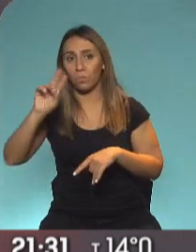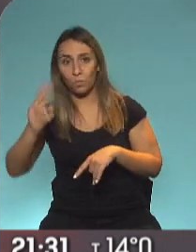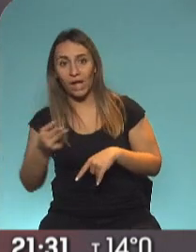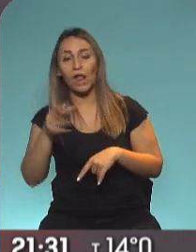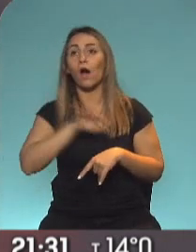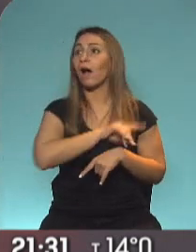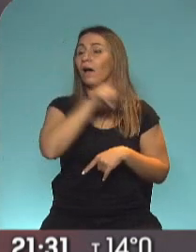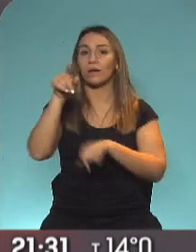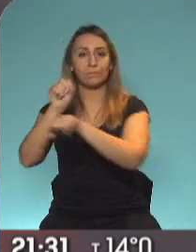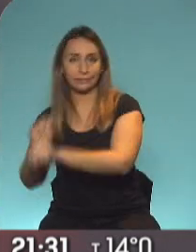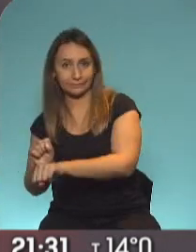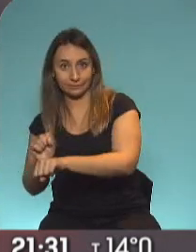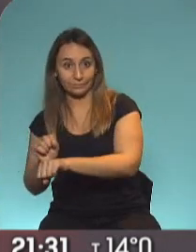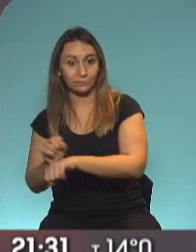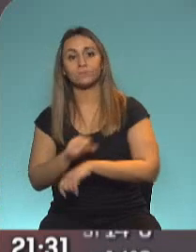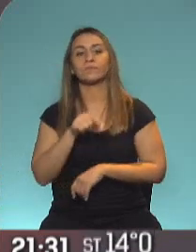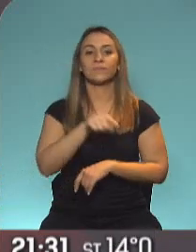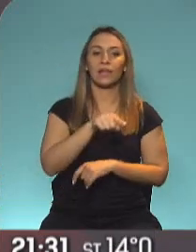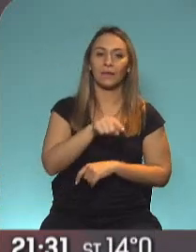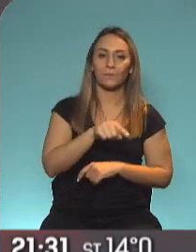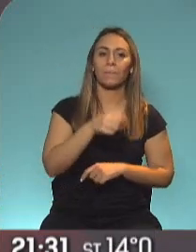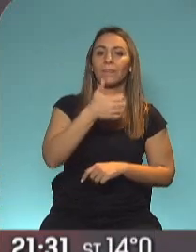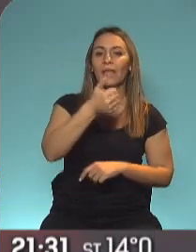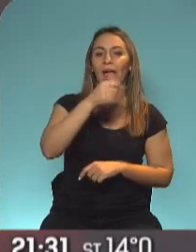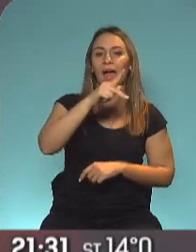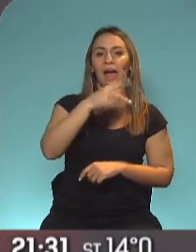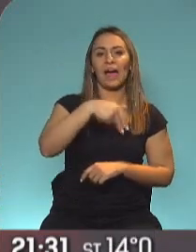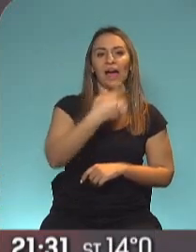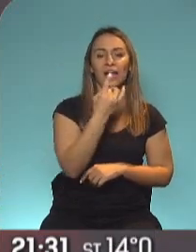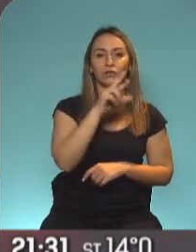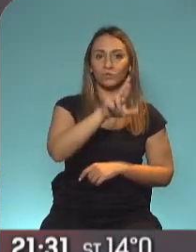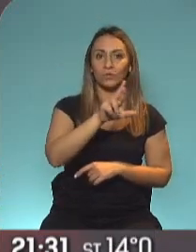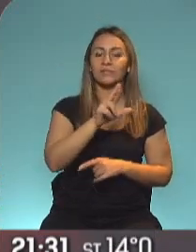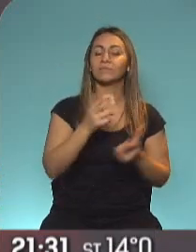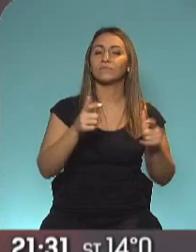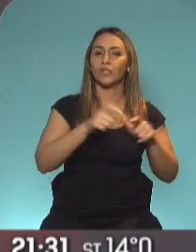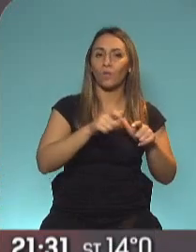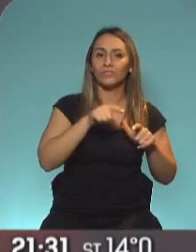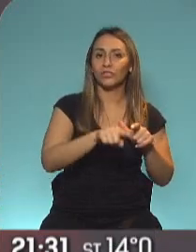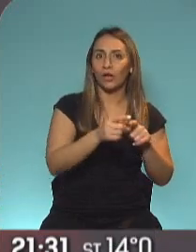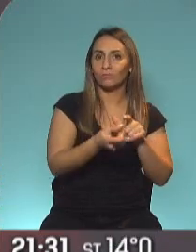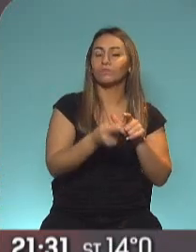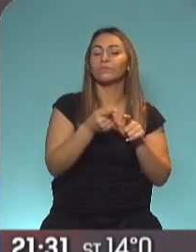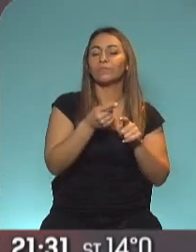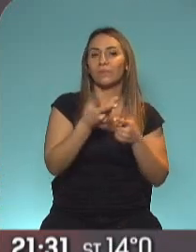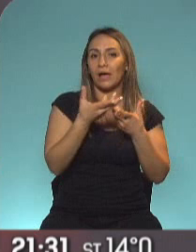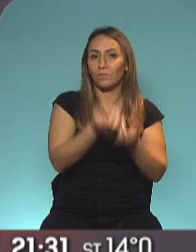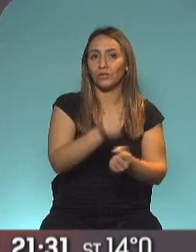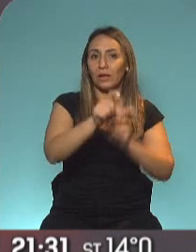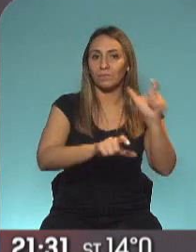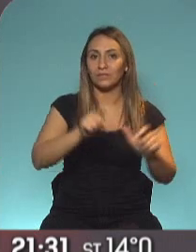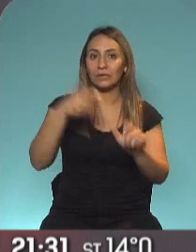el Alto Comisionado de Naciones Unidas para los Refugiados. Se creó en 1950